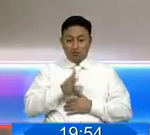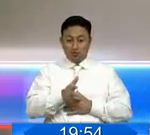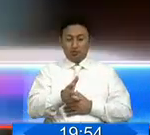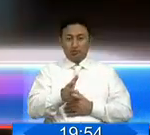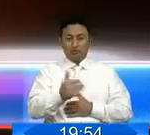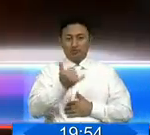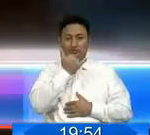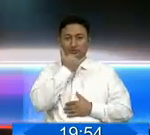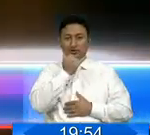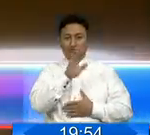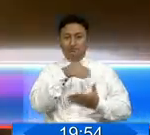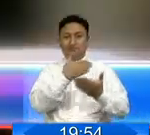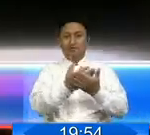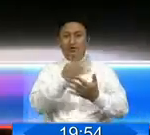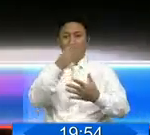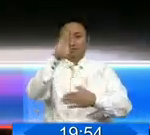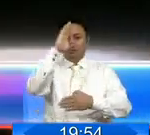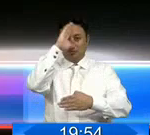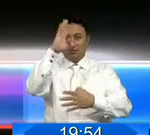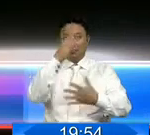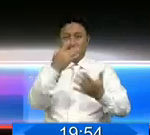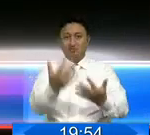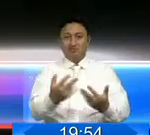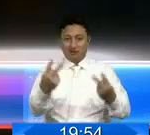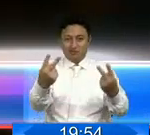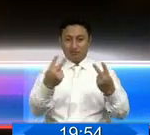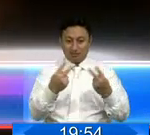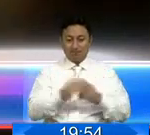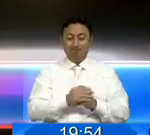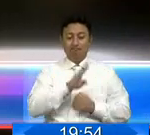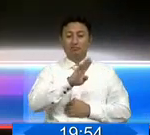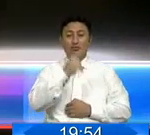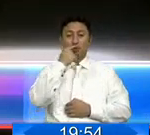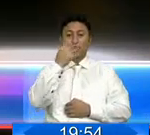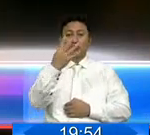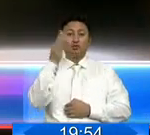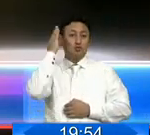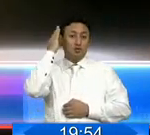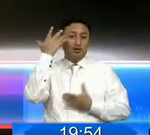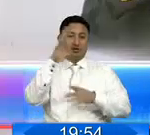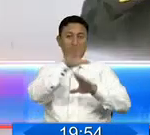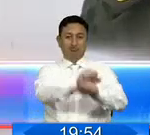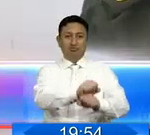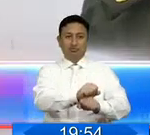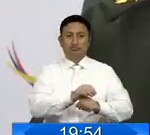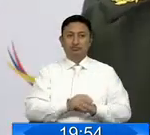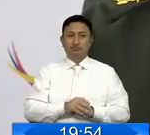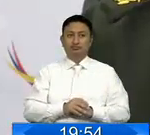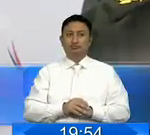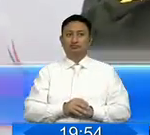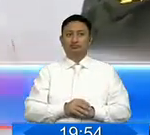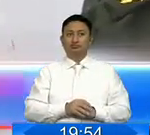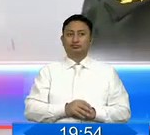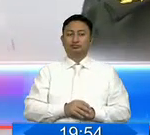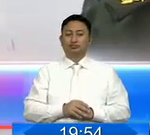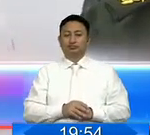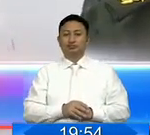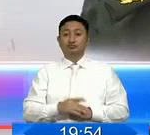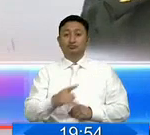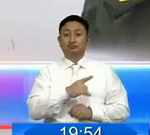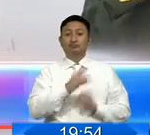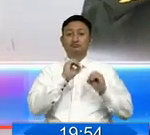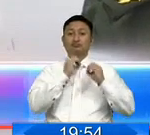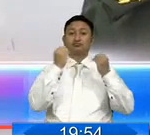los llevó directo donde los policías los esperaban. 4 hombres y 4 mujeres fueron detenidos. Desmantelando de esta forma